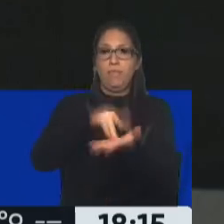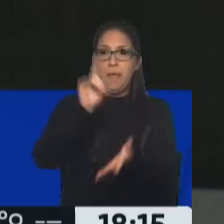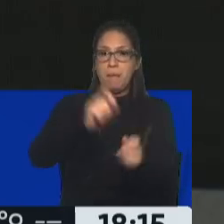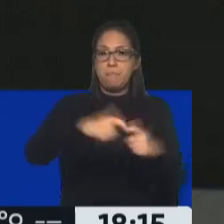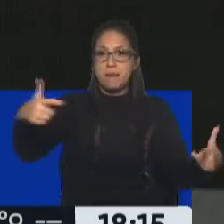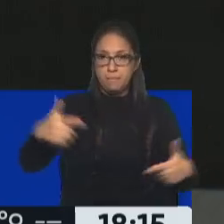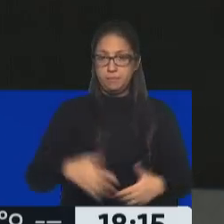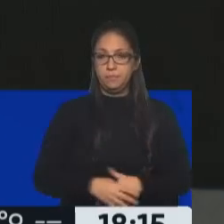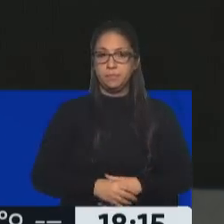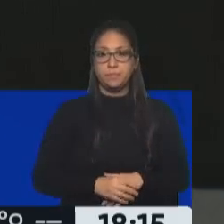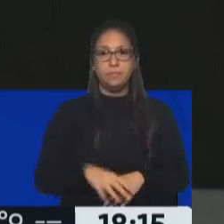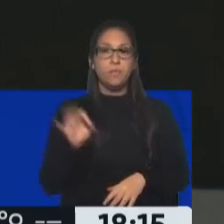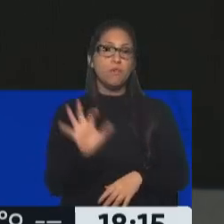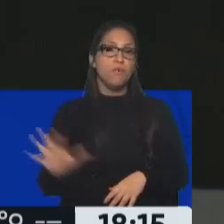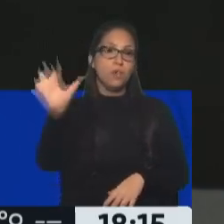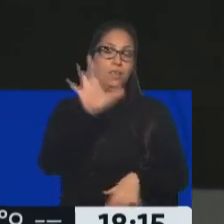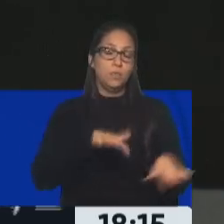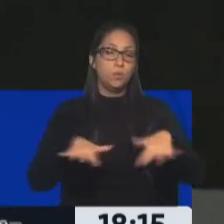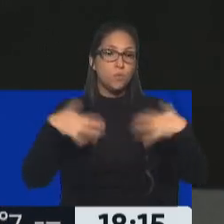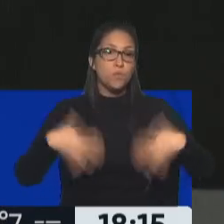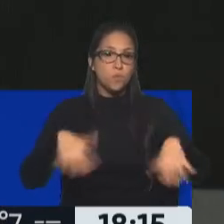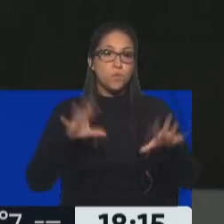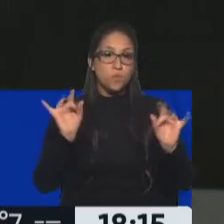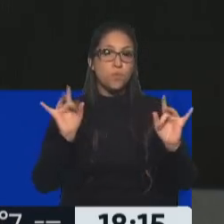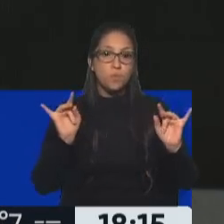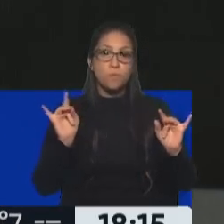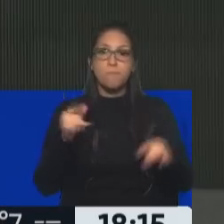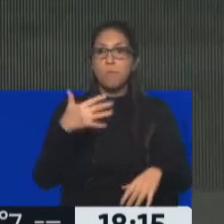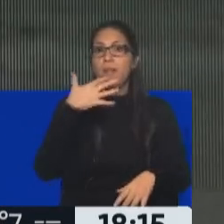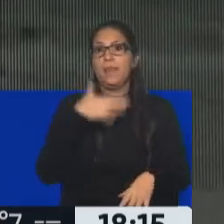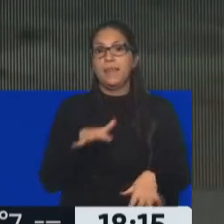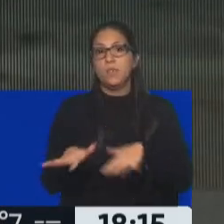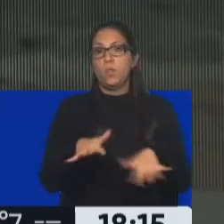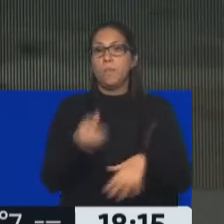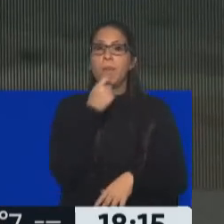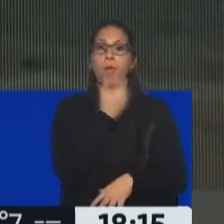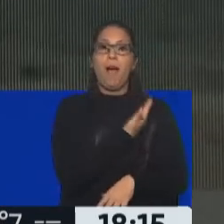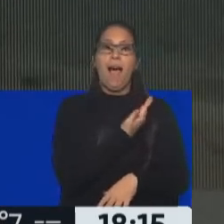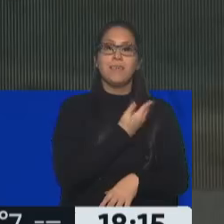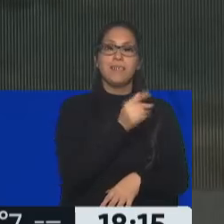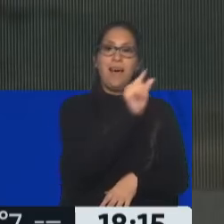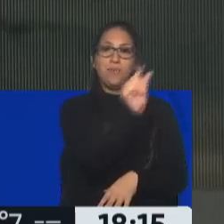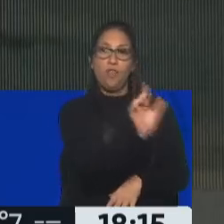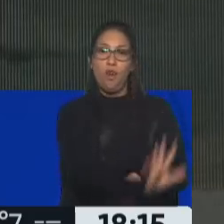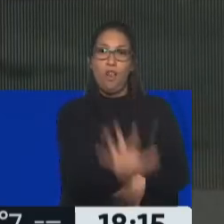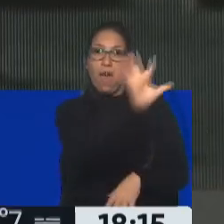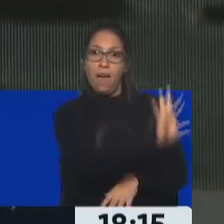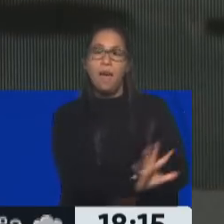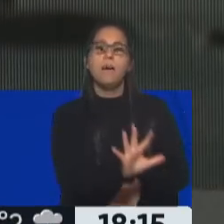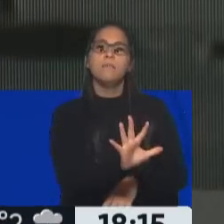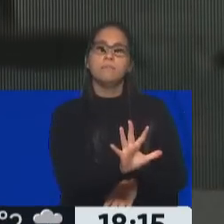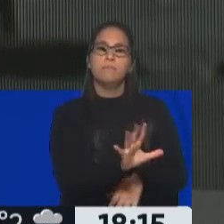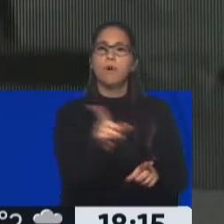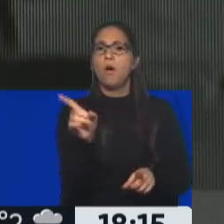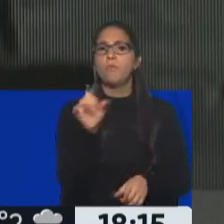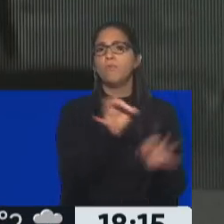muy complicada la de Medio Oriente. Lógicamente uno entiende la situación, por ejemplo, en la Franja de Gaza. Vos recién mencionabas la